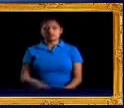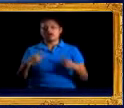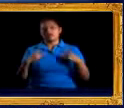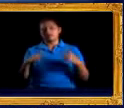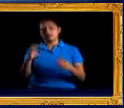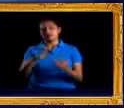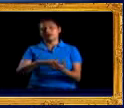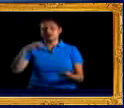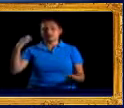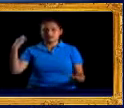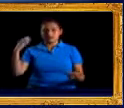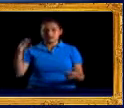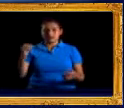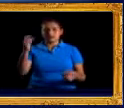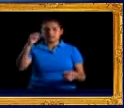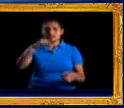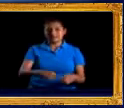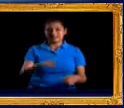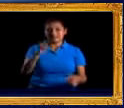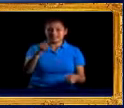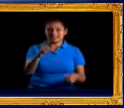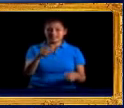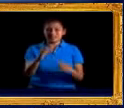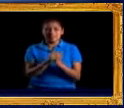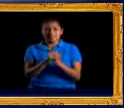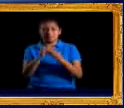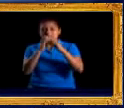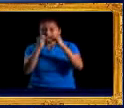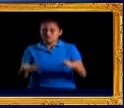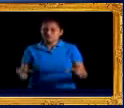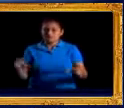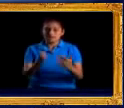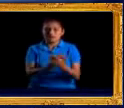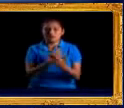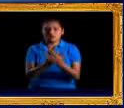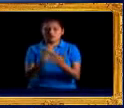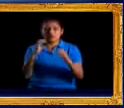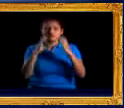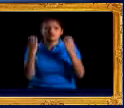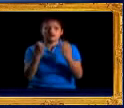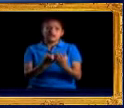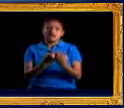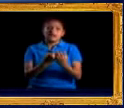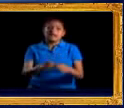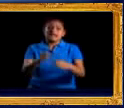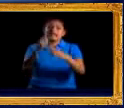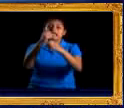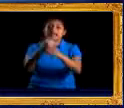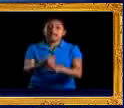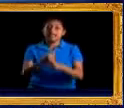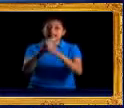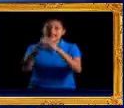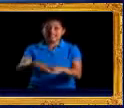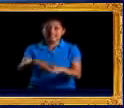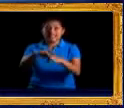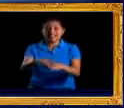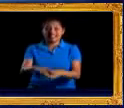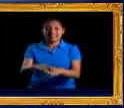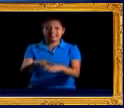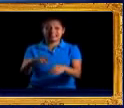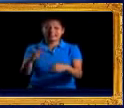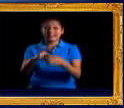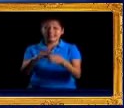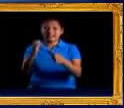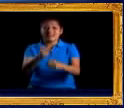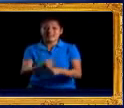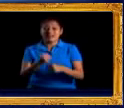esta crisis económica mundial. Pero liberan el caballo negro, o el jinete, el jinete que es el caballo